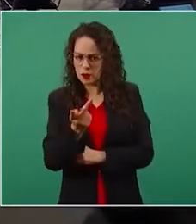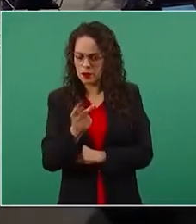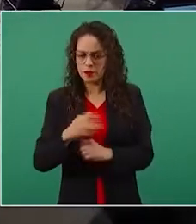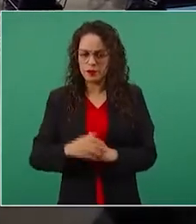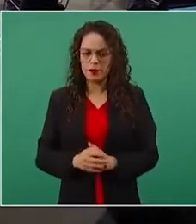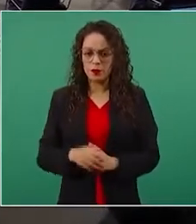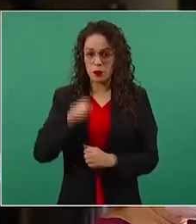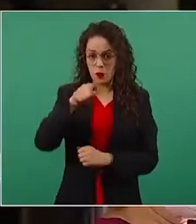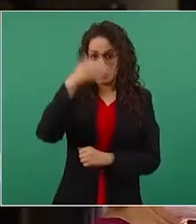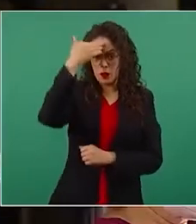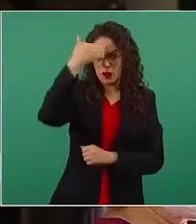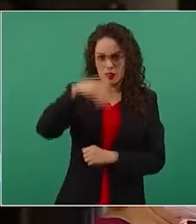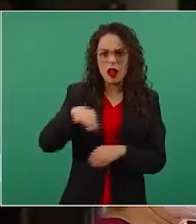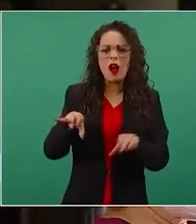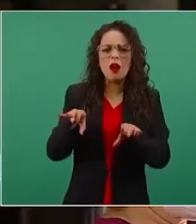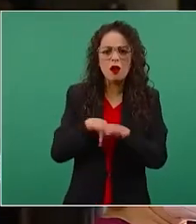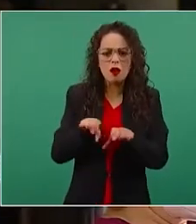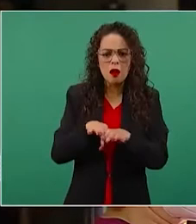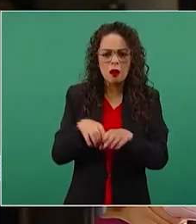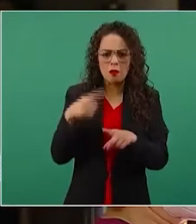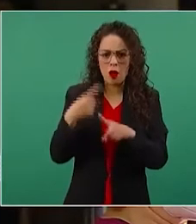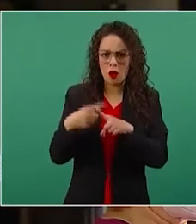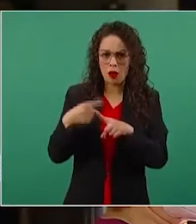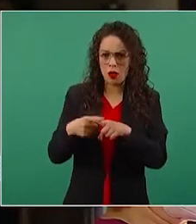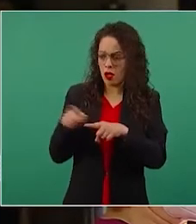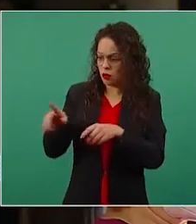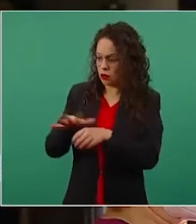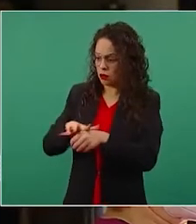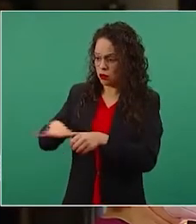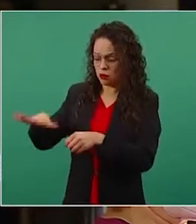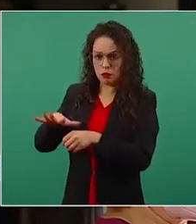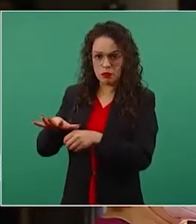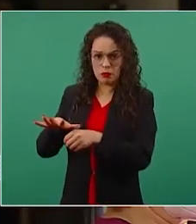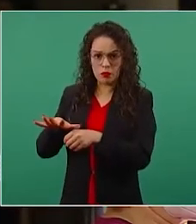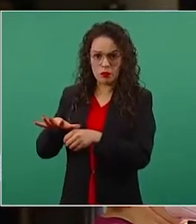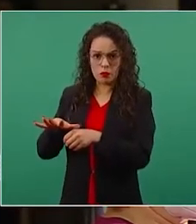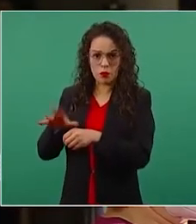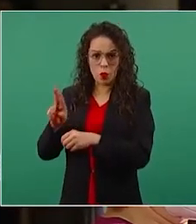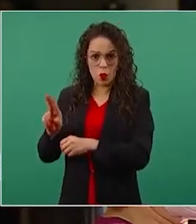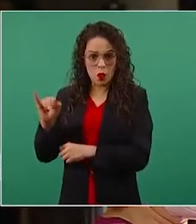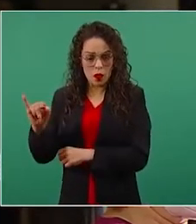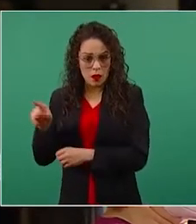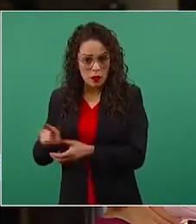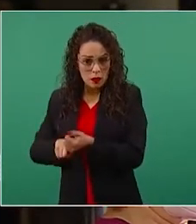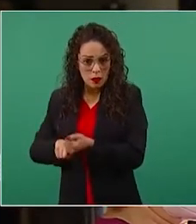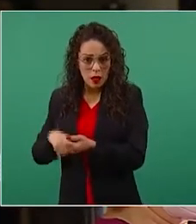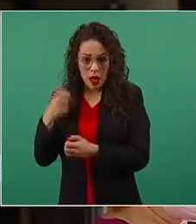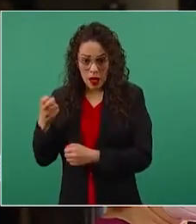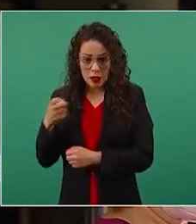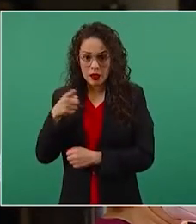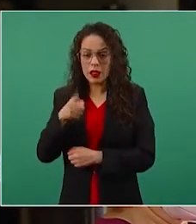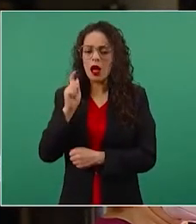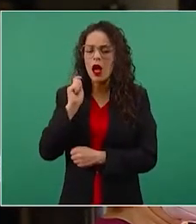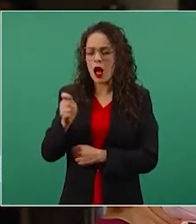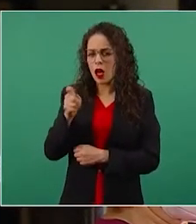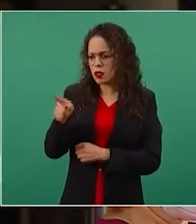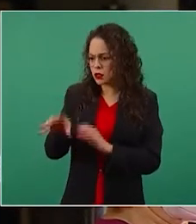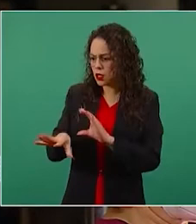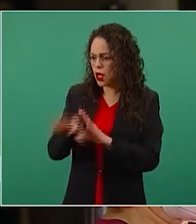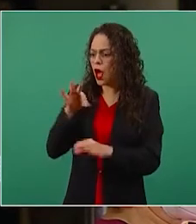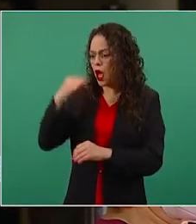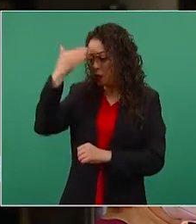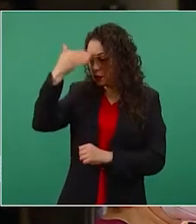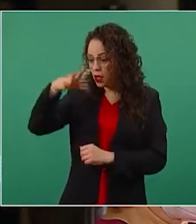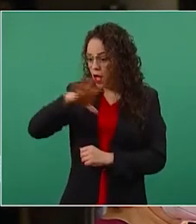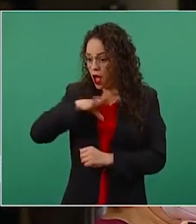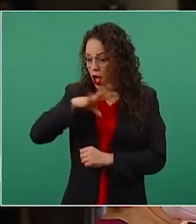de inteligencia. Se dice que presentó una denuncia a la unidad de inteligencia. ¿Qué fue lo que encontró en contra del